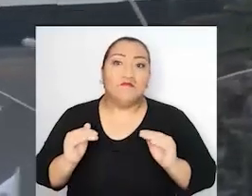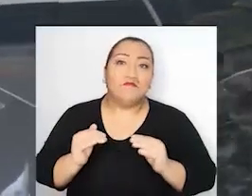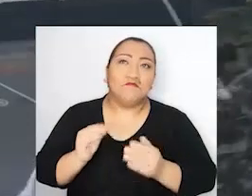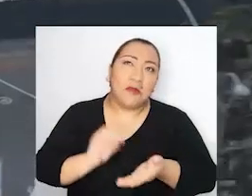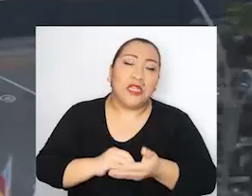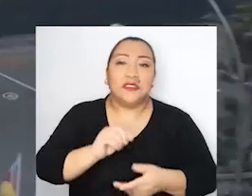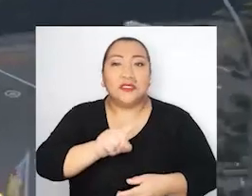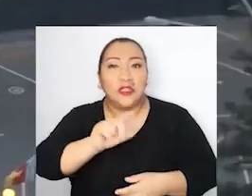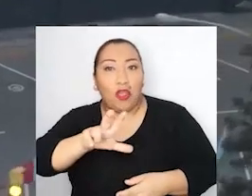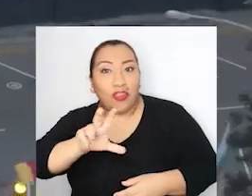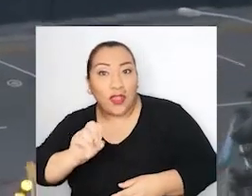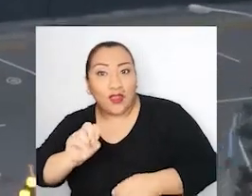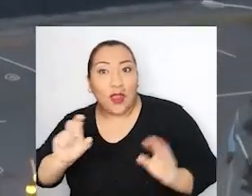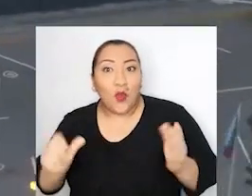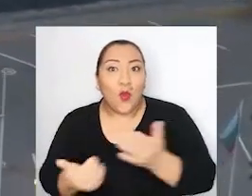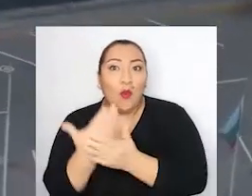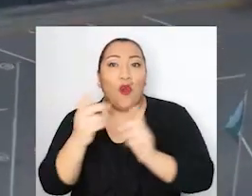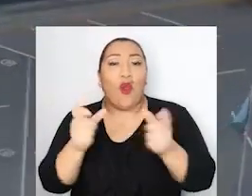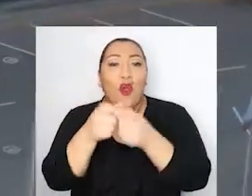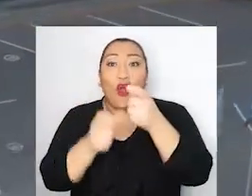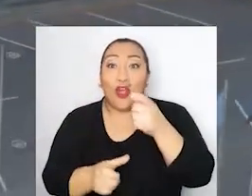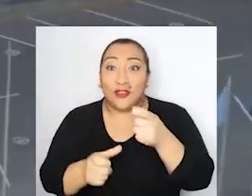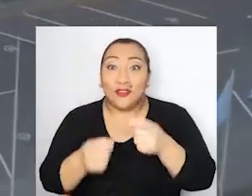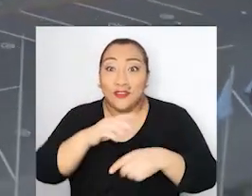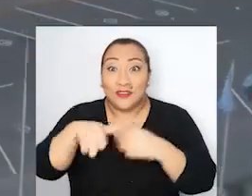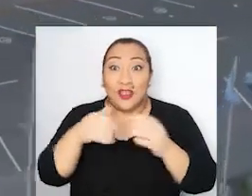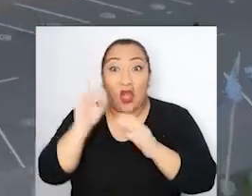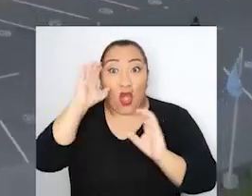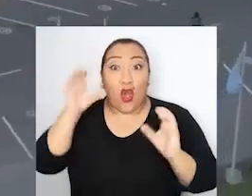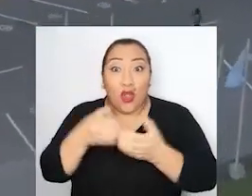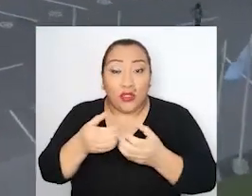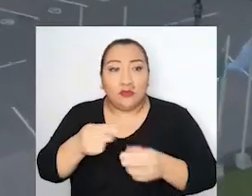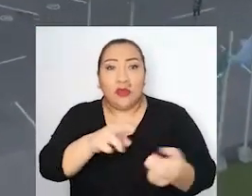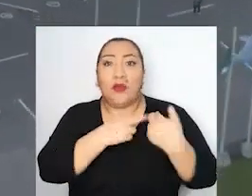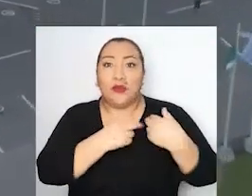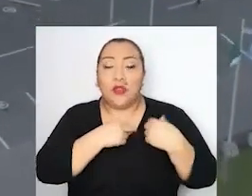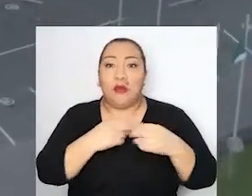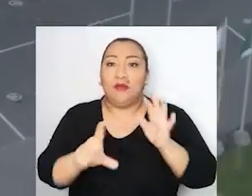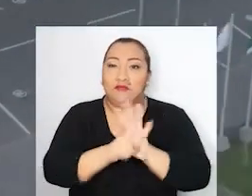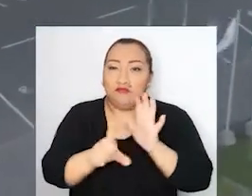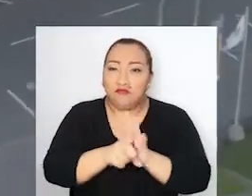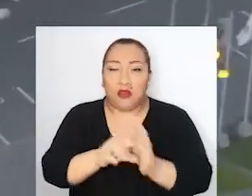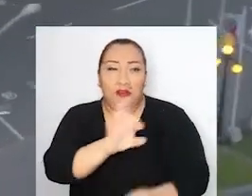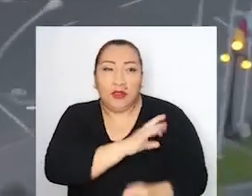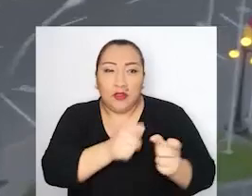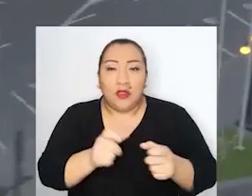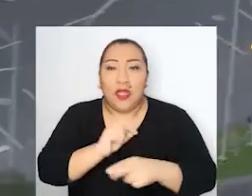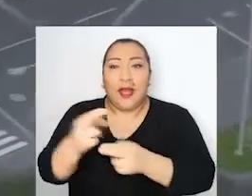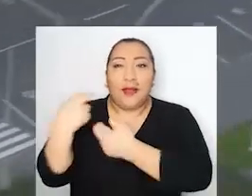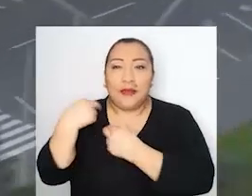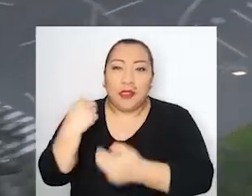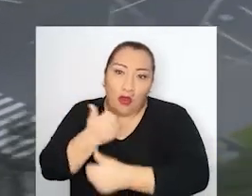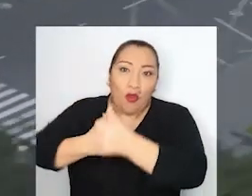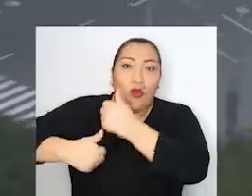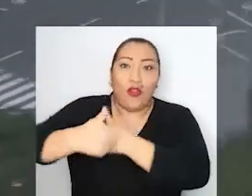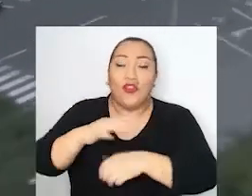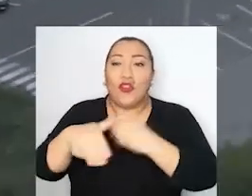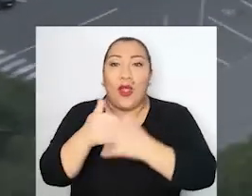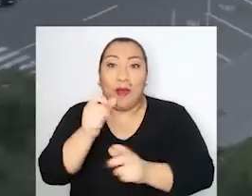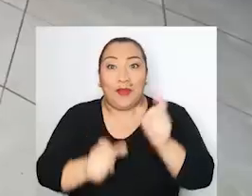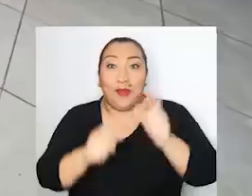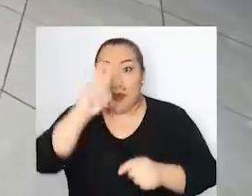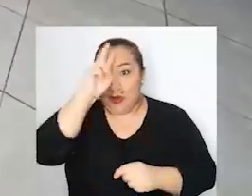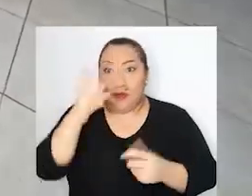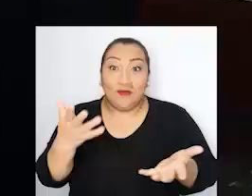igual forma, 130 nuevos congresistas tendrán a su cargo la labor de legislar, fiscalizar y representar a todos los